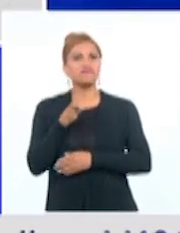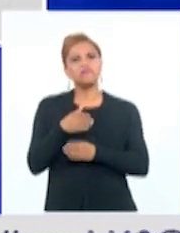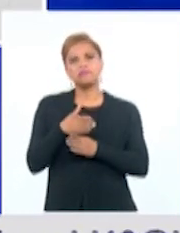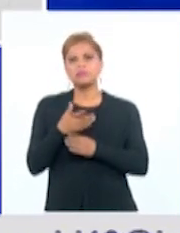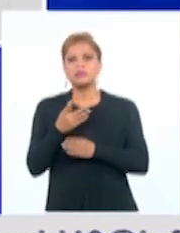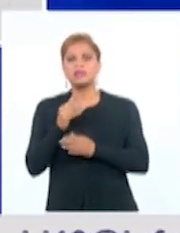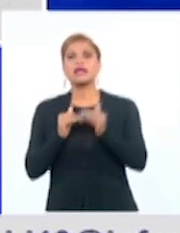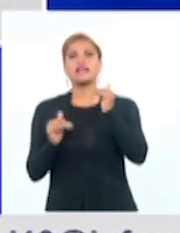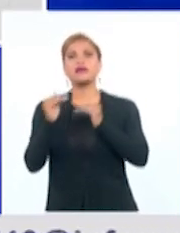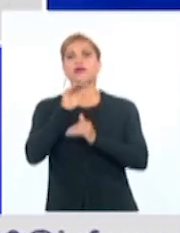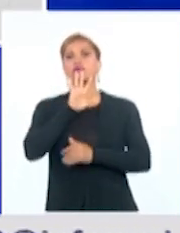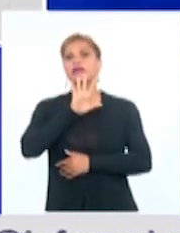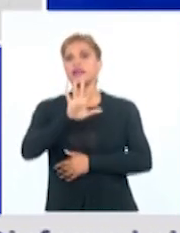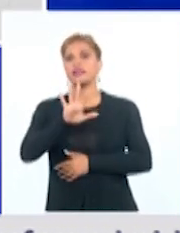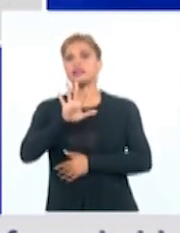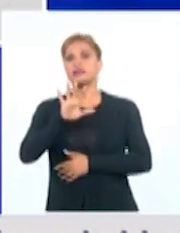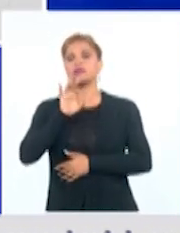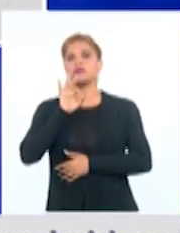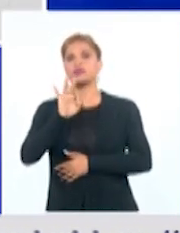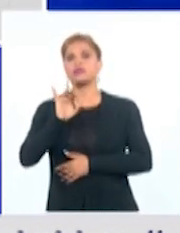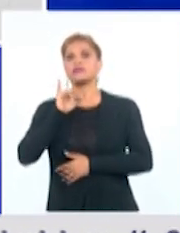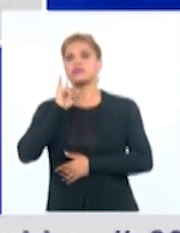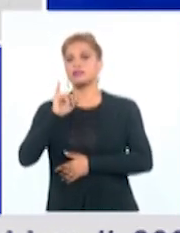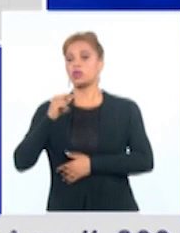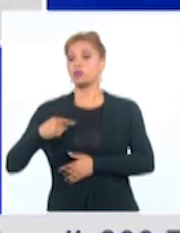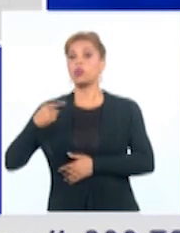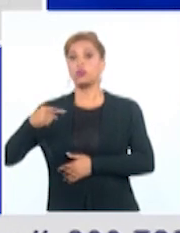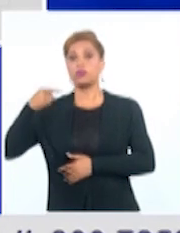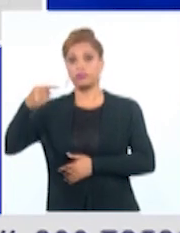elevado, 586 diariamente,